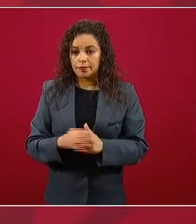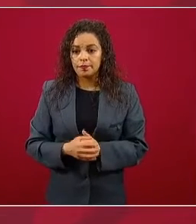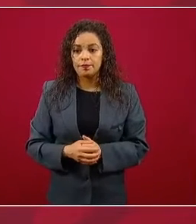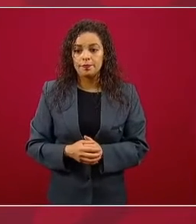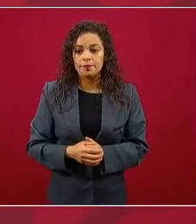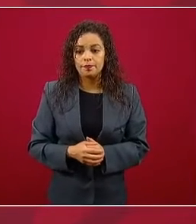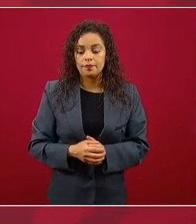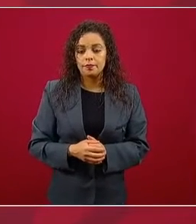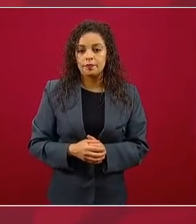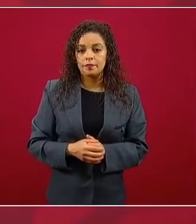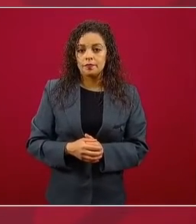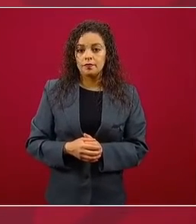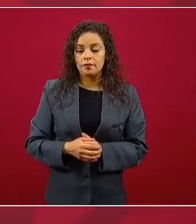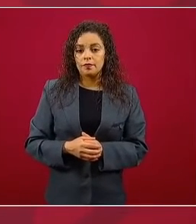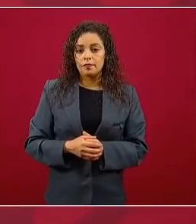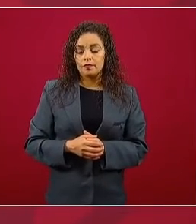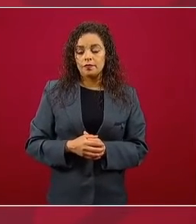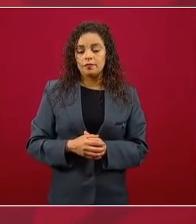para